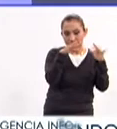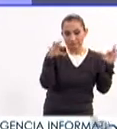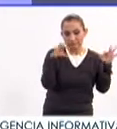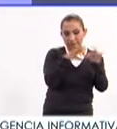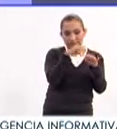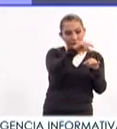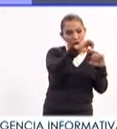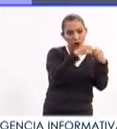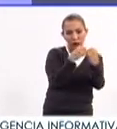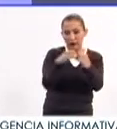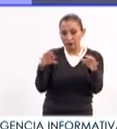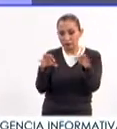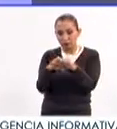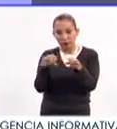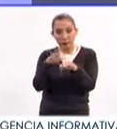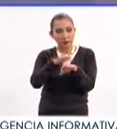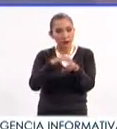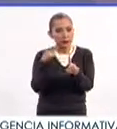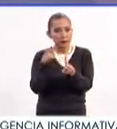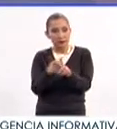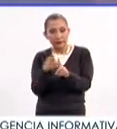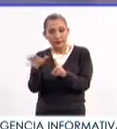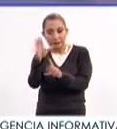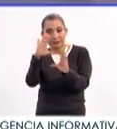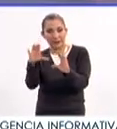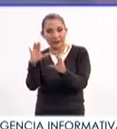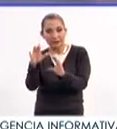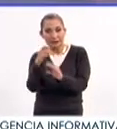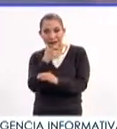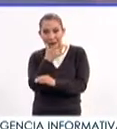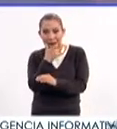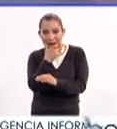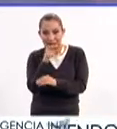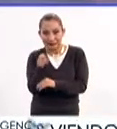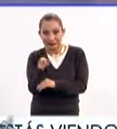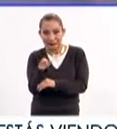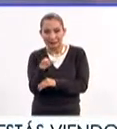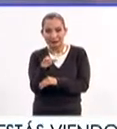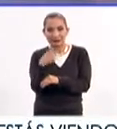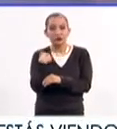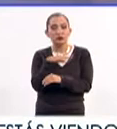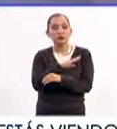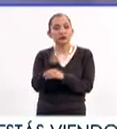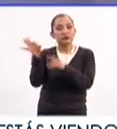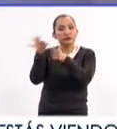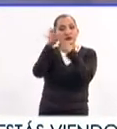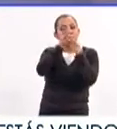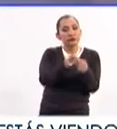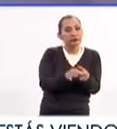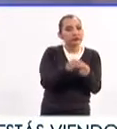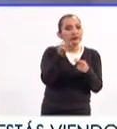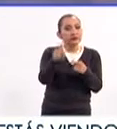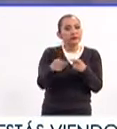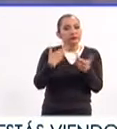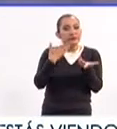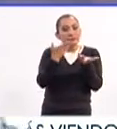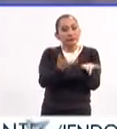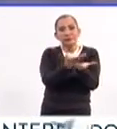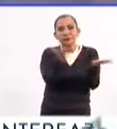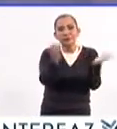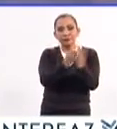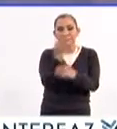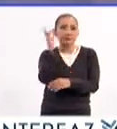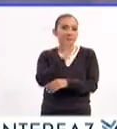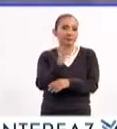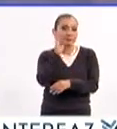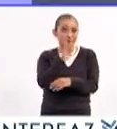las organizaciones. En particular, en la enseñanza del idioma inglés, estamos trayendo la entrega de nuevas pruebas,